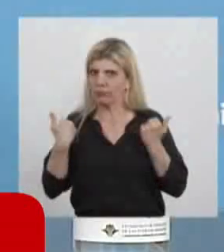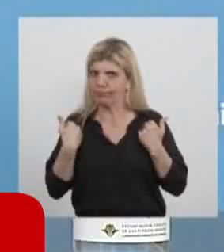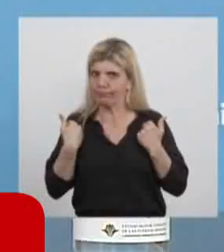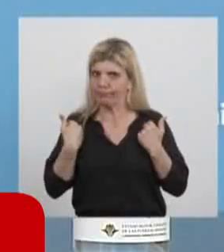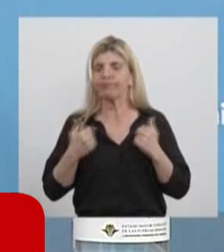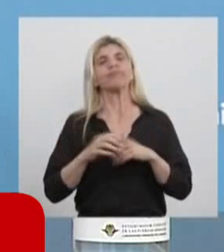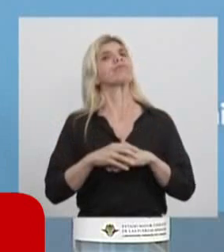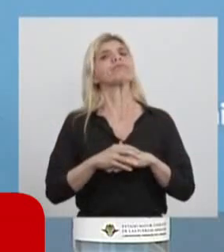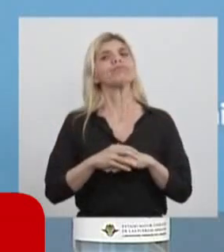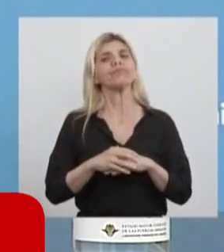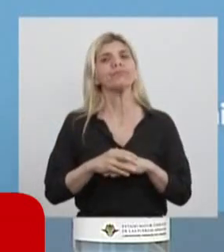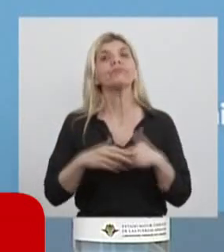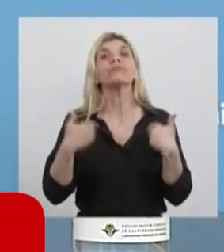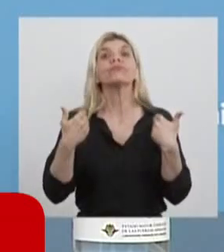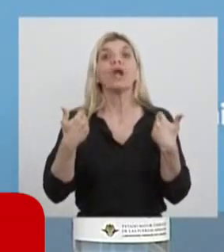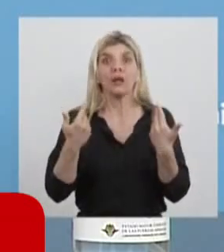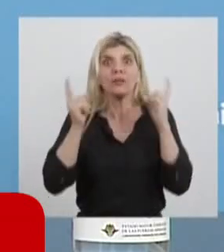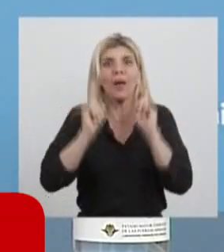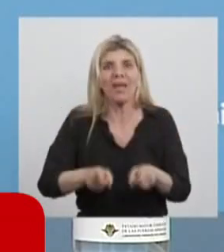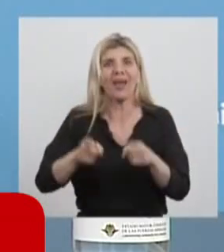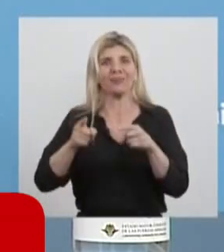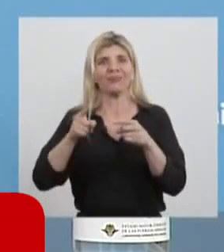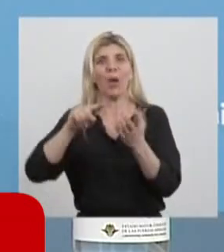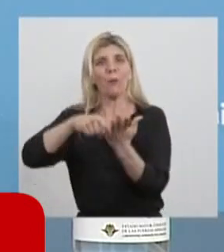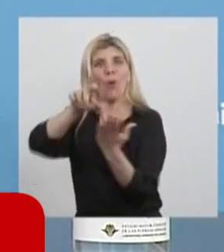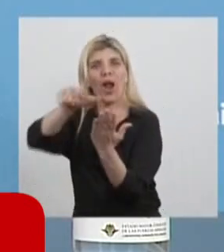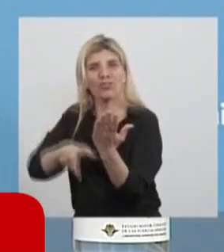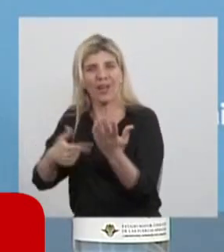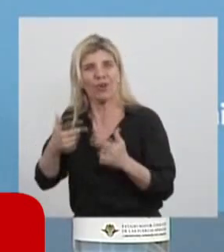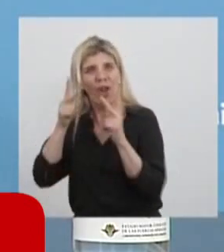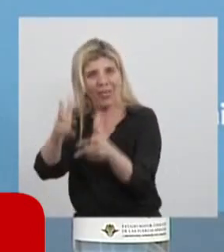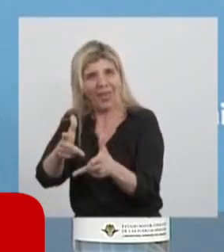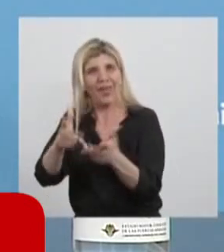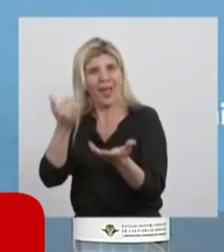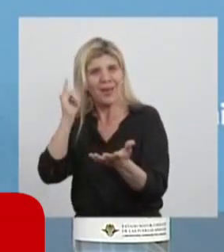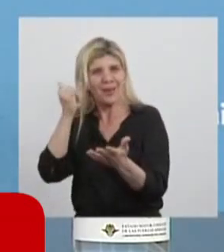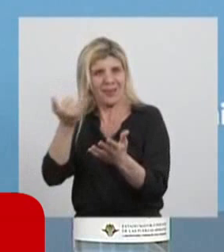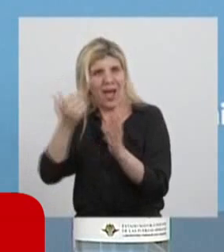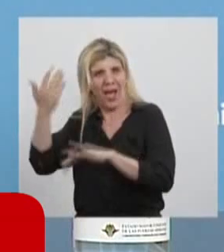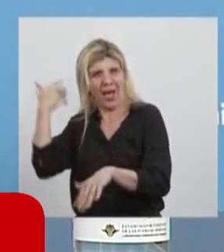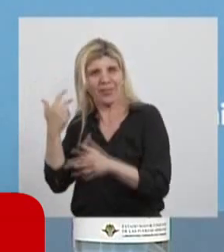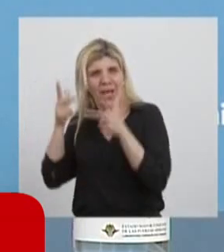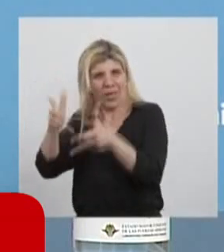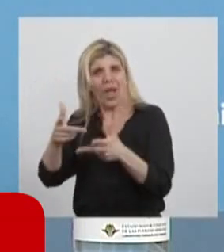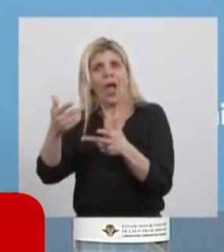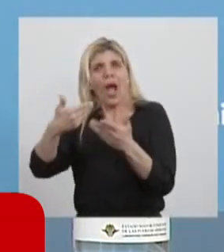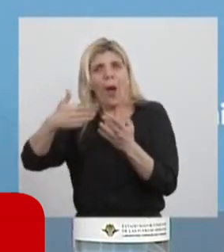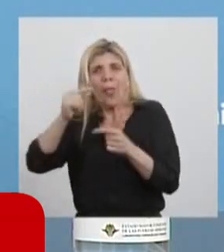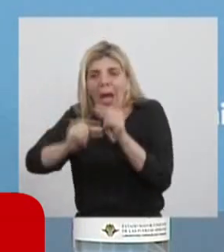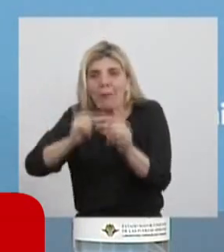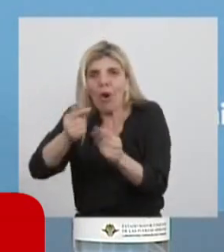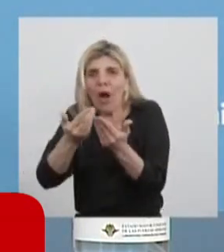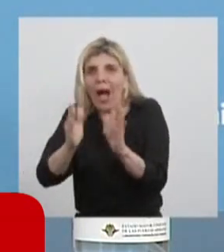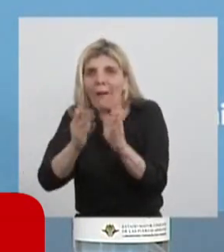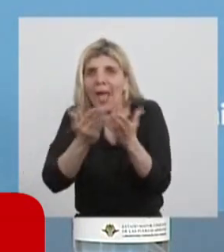obligatorio. También les dije que en el área metropolitana de Buenos Aires nosotros poco a poco fuimos generando y determinando aperturas.